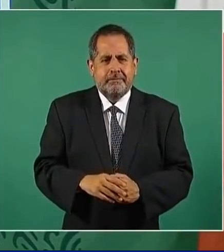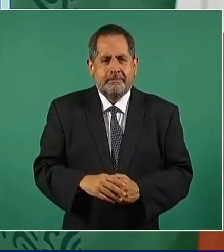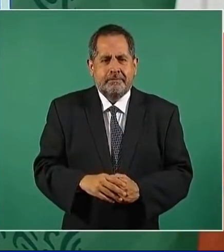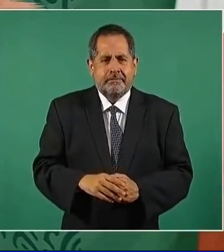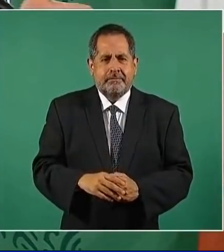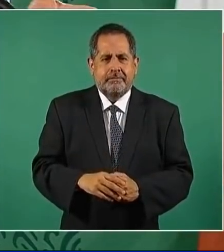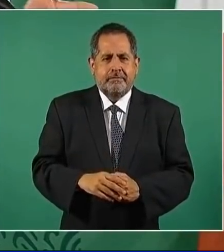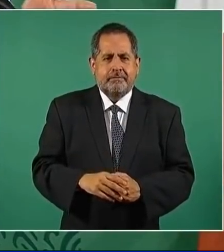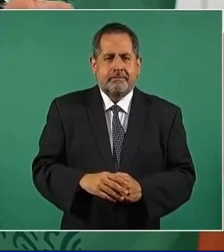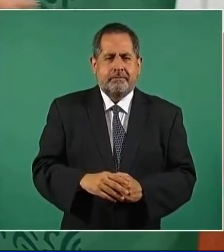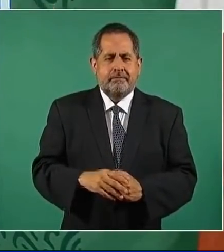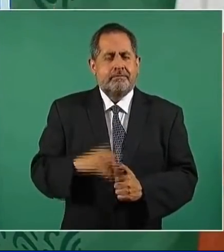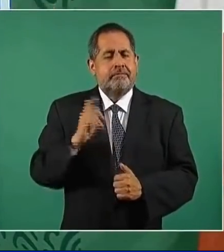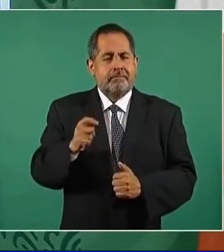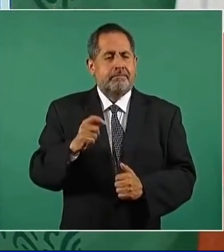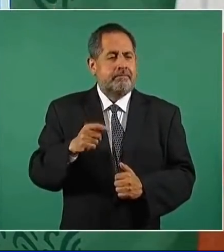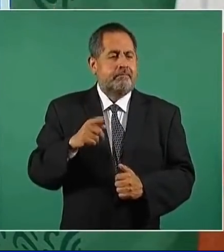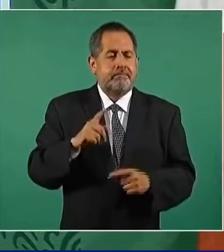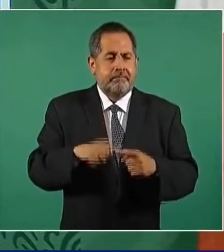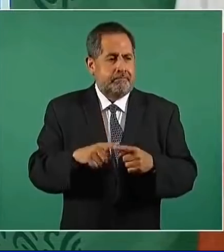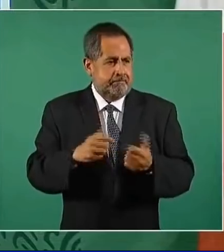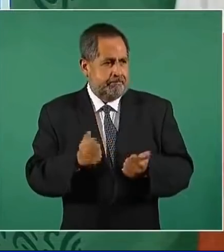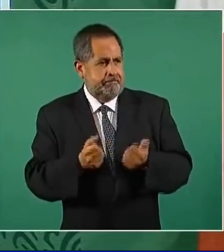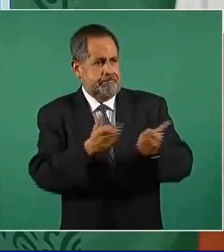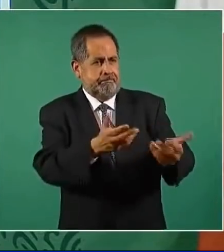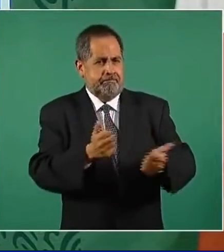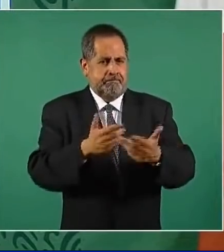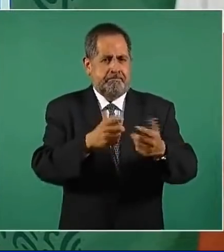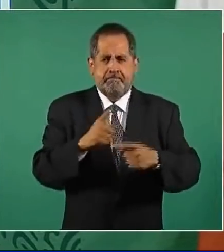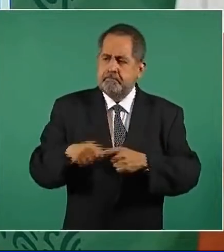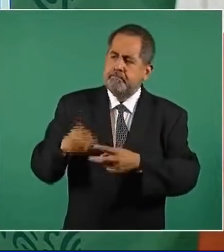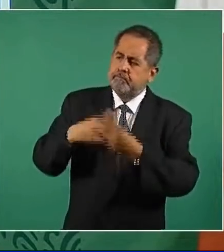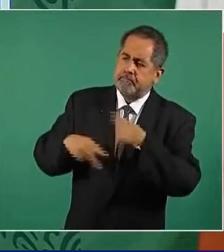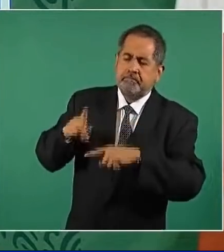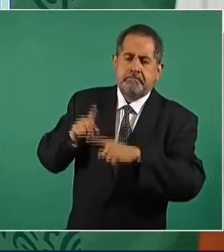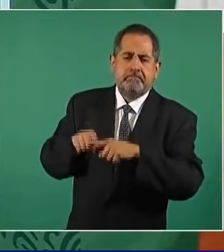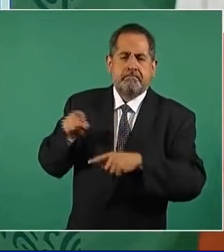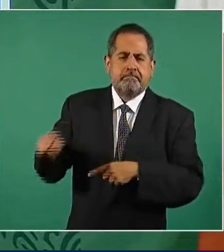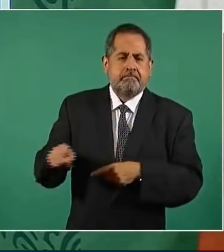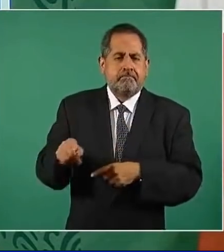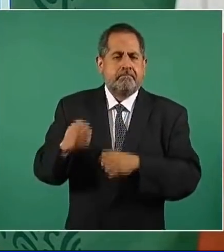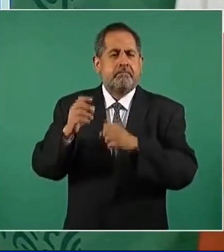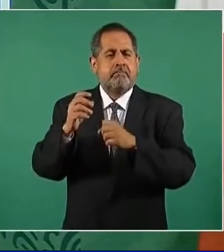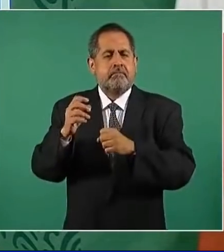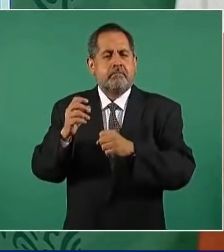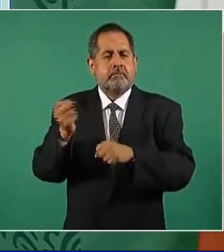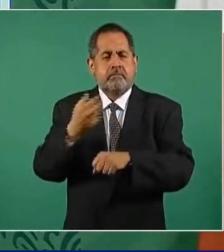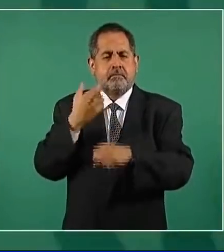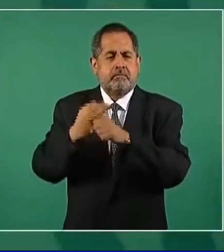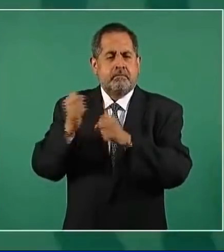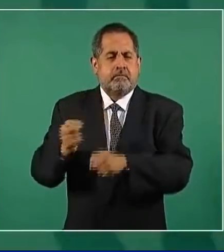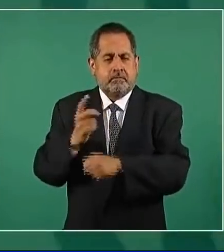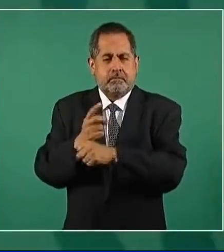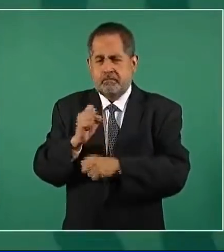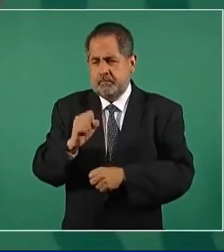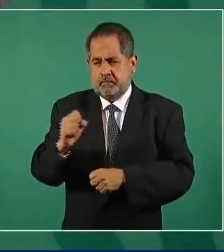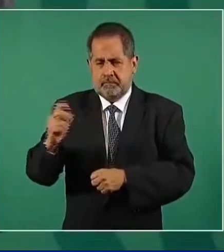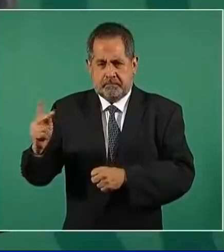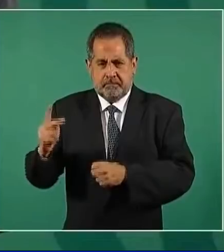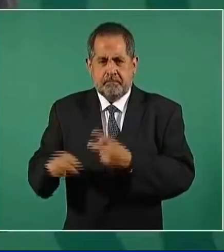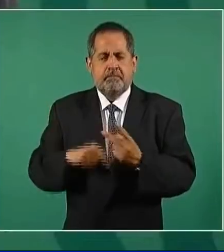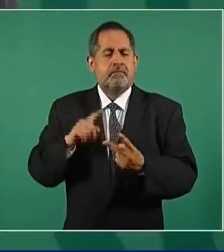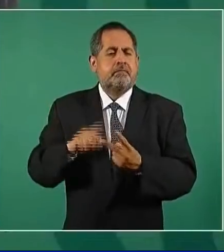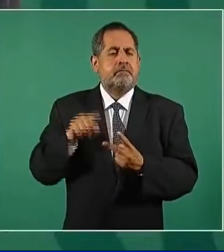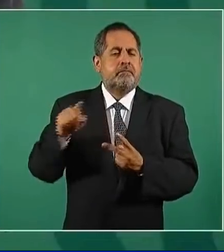y entonces participa la secretaria de seguridad pública participa